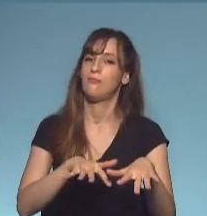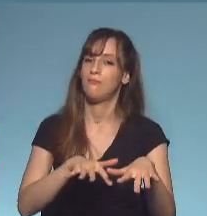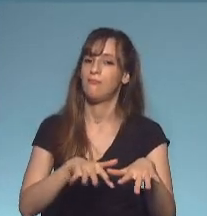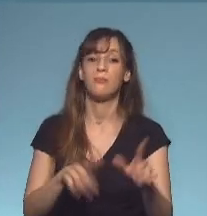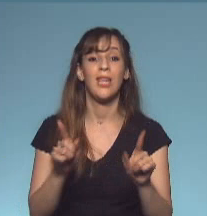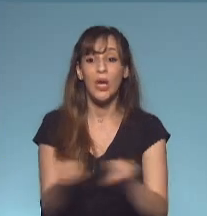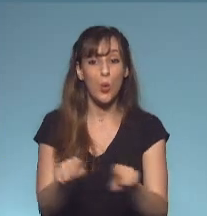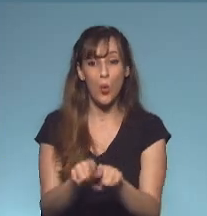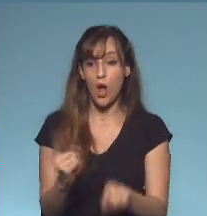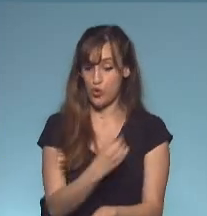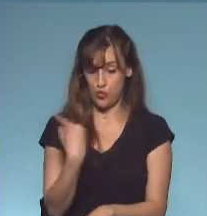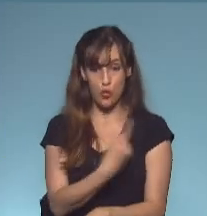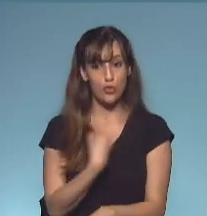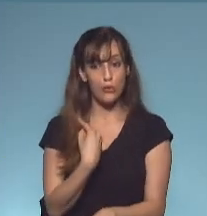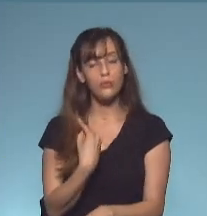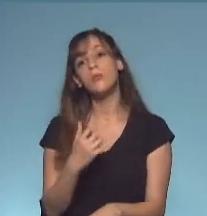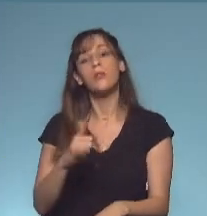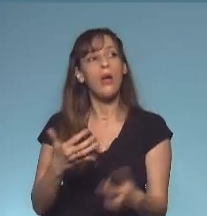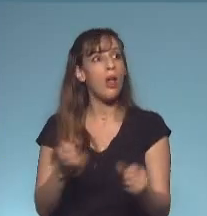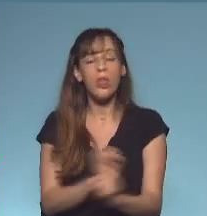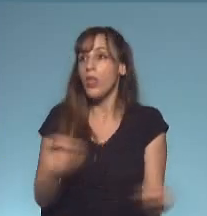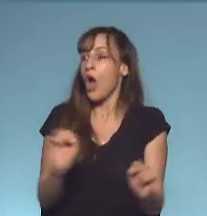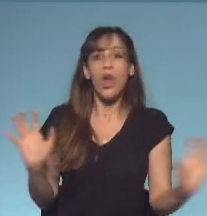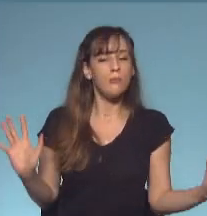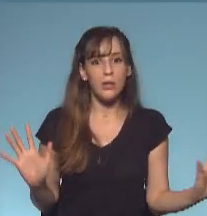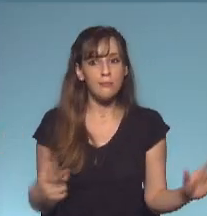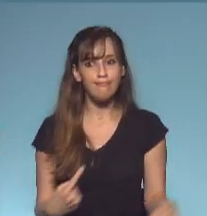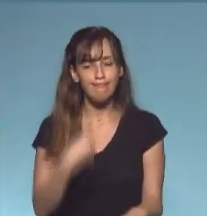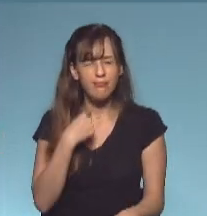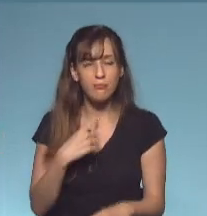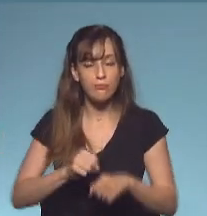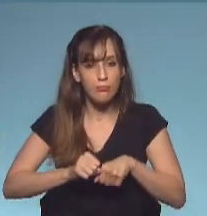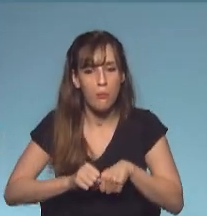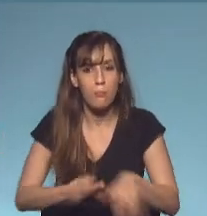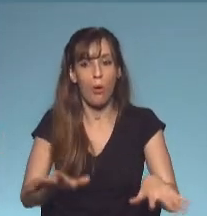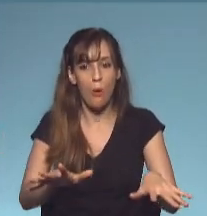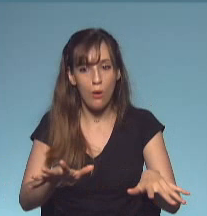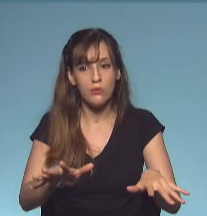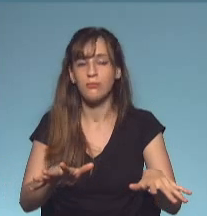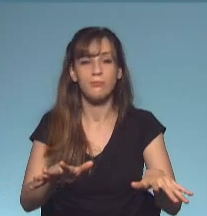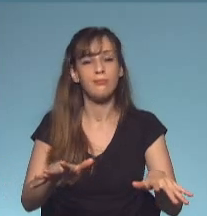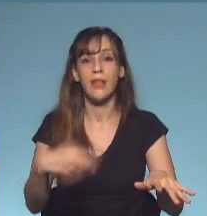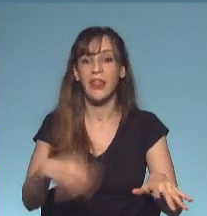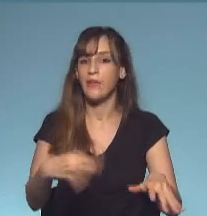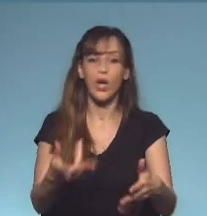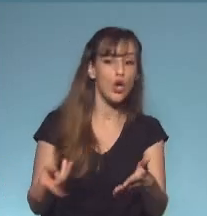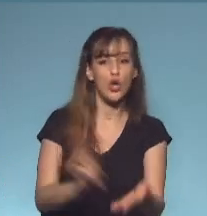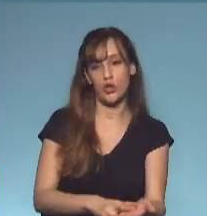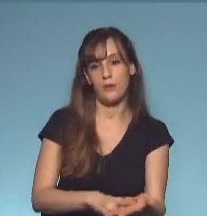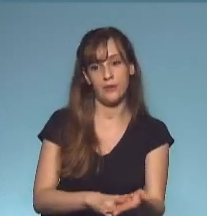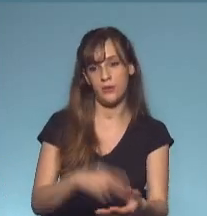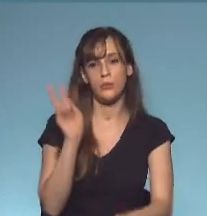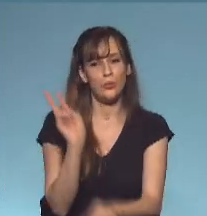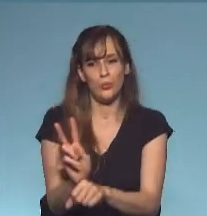que nosotros, sabe que pasó muy rápido, así que hay que volver a desplegar todos esos cuidados que tal